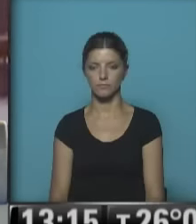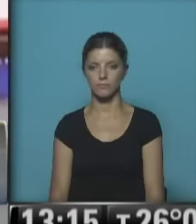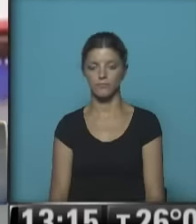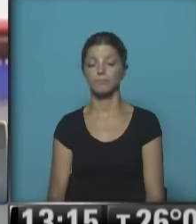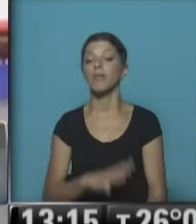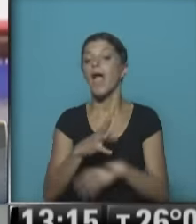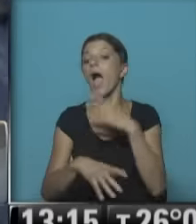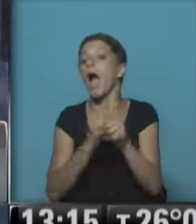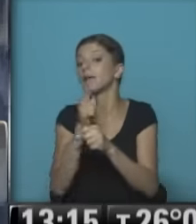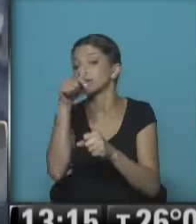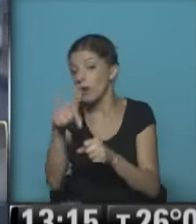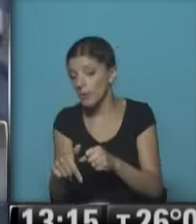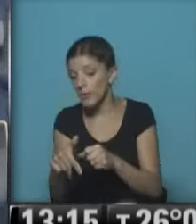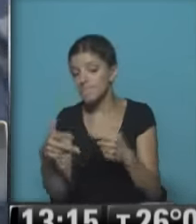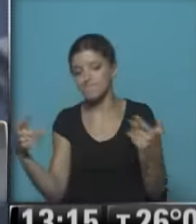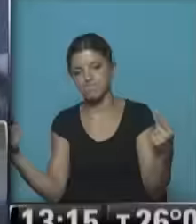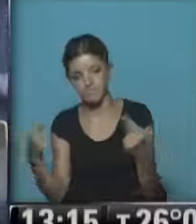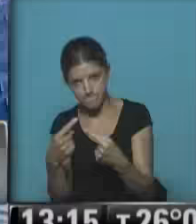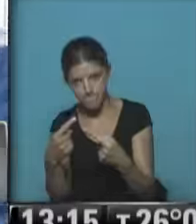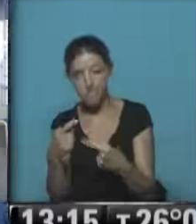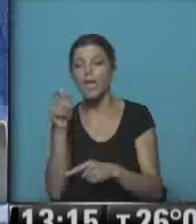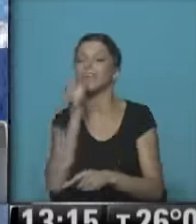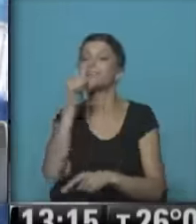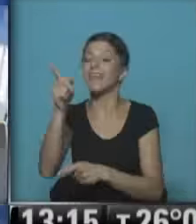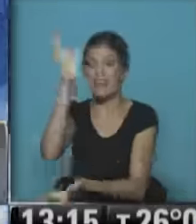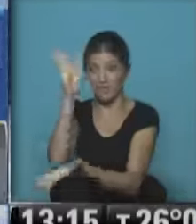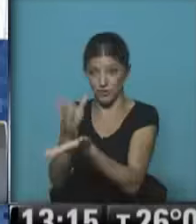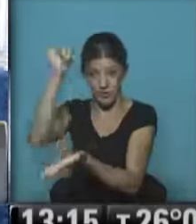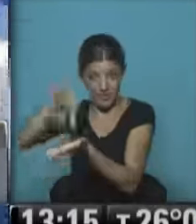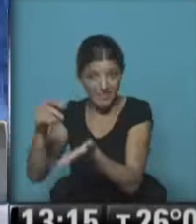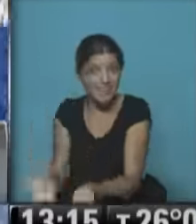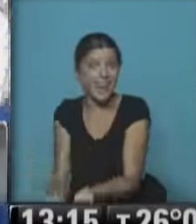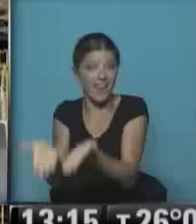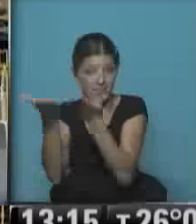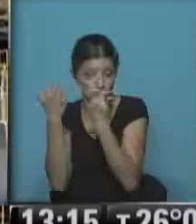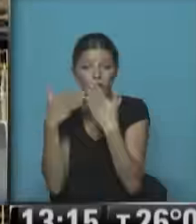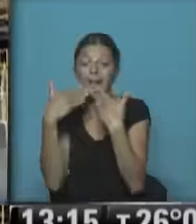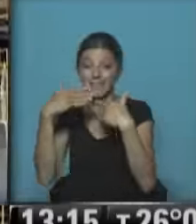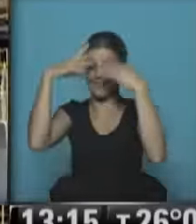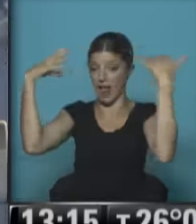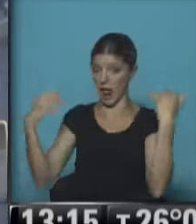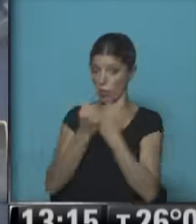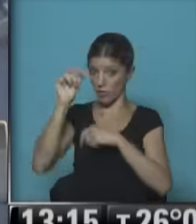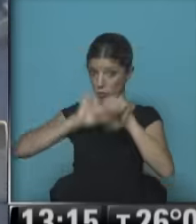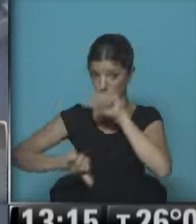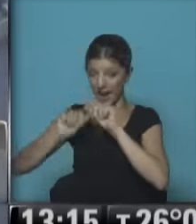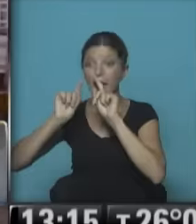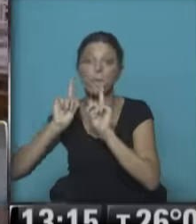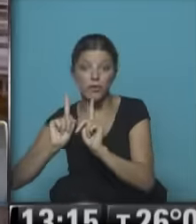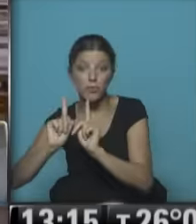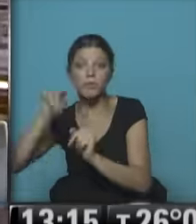Por ahora, al contrario, el levantamiento de las sanciones a Irán tras el acuerdo nuclear provocó que ese